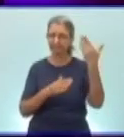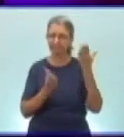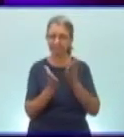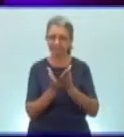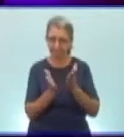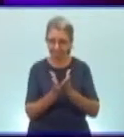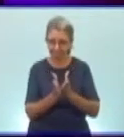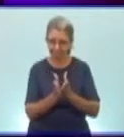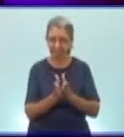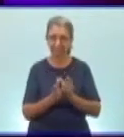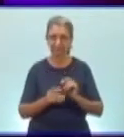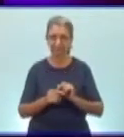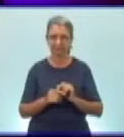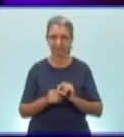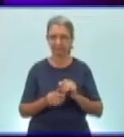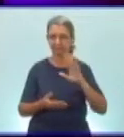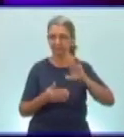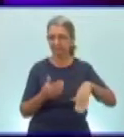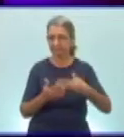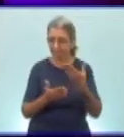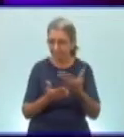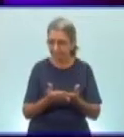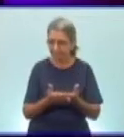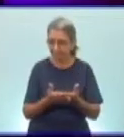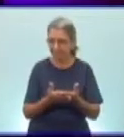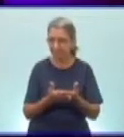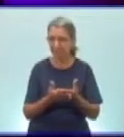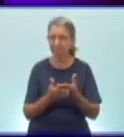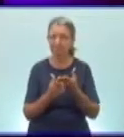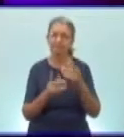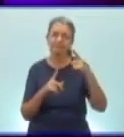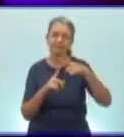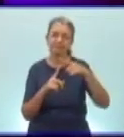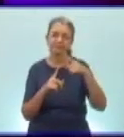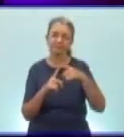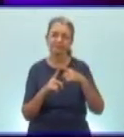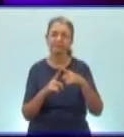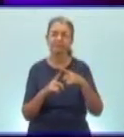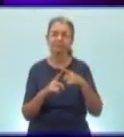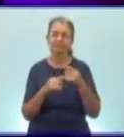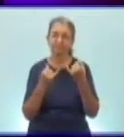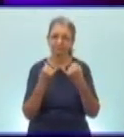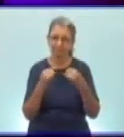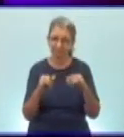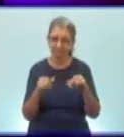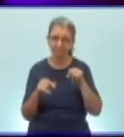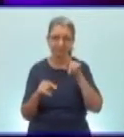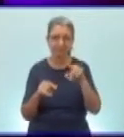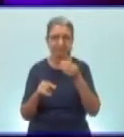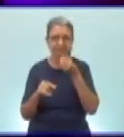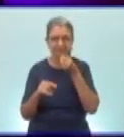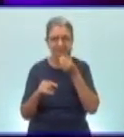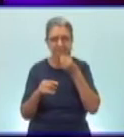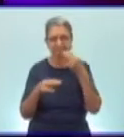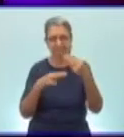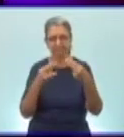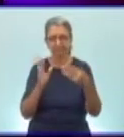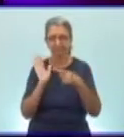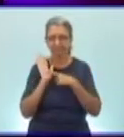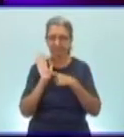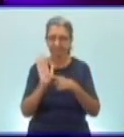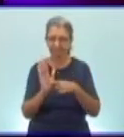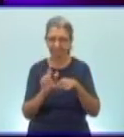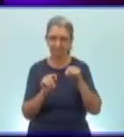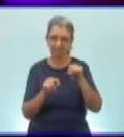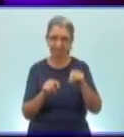oscilaciones. Yo les propongo que como parte de su estudio independiente, usted pueda hacer esta demostración, ¿verdad? Entonces yo les